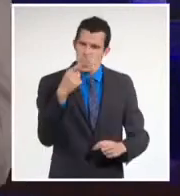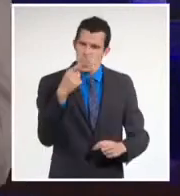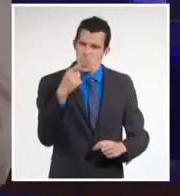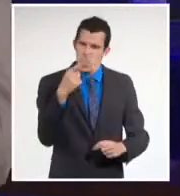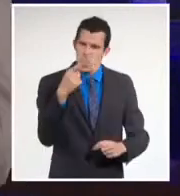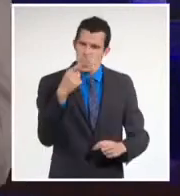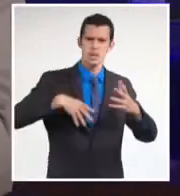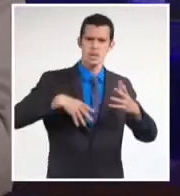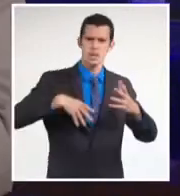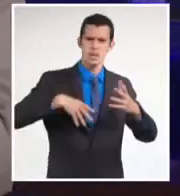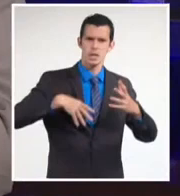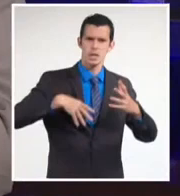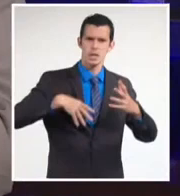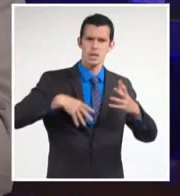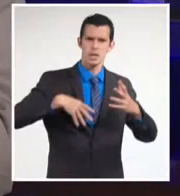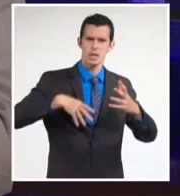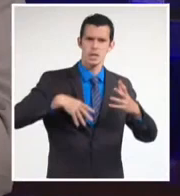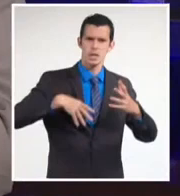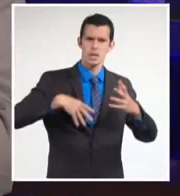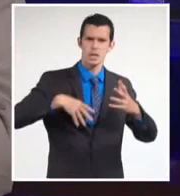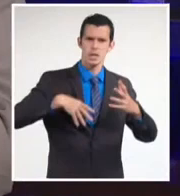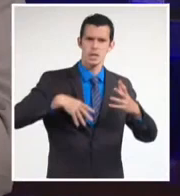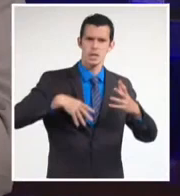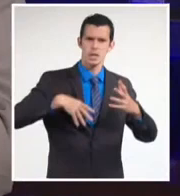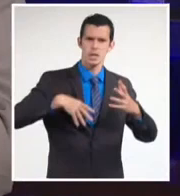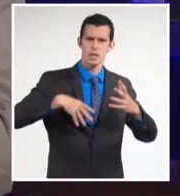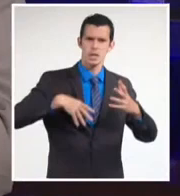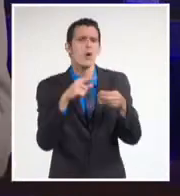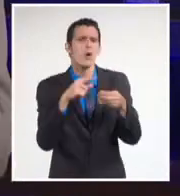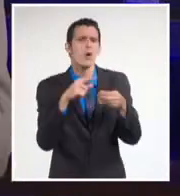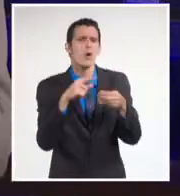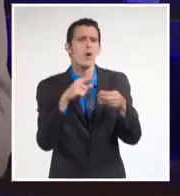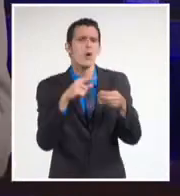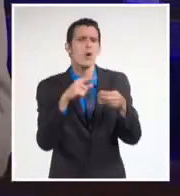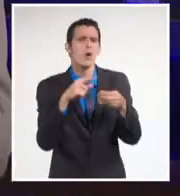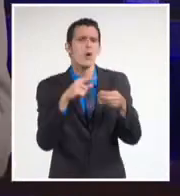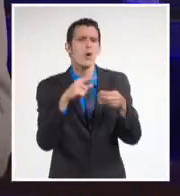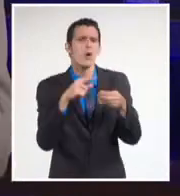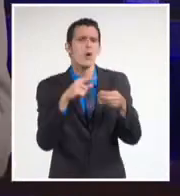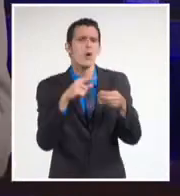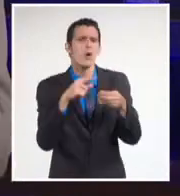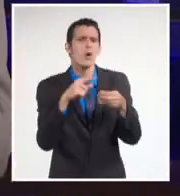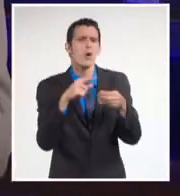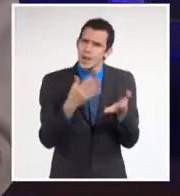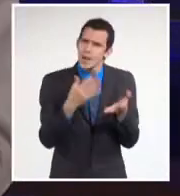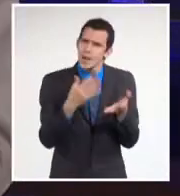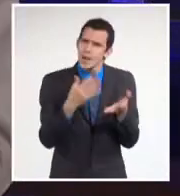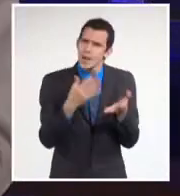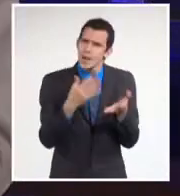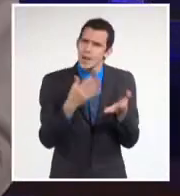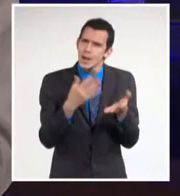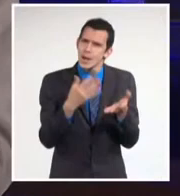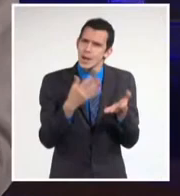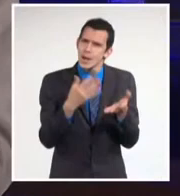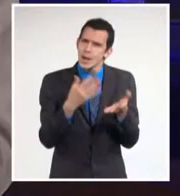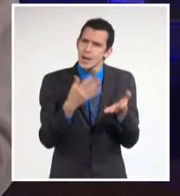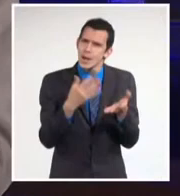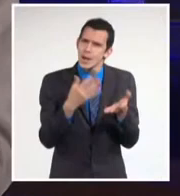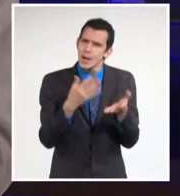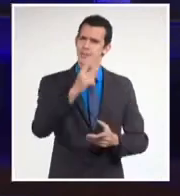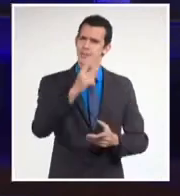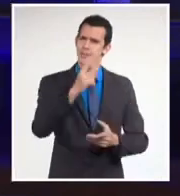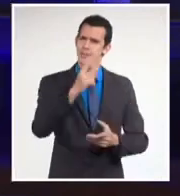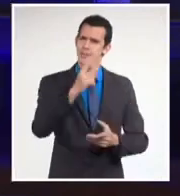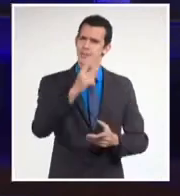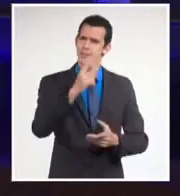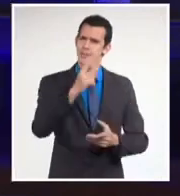economía y asegurar que sea sostenible en el tiempo la atención a personas y comunidades vulnerables. Esta